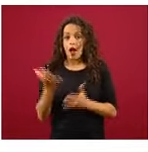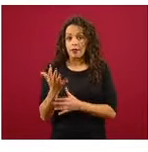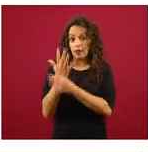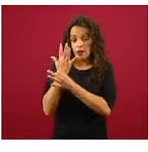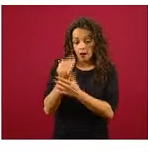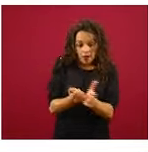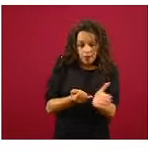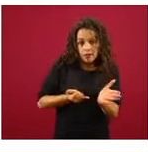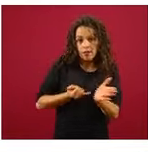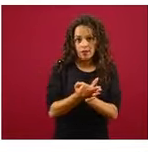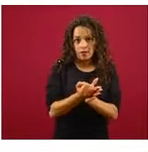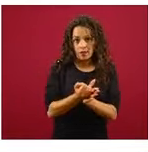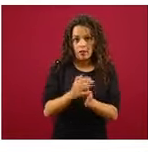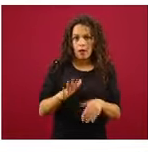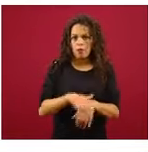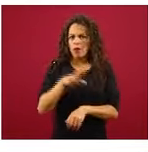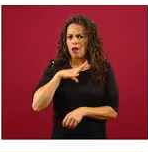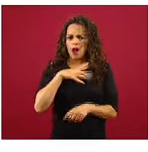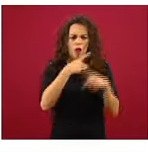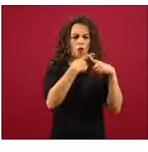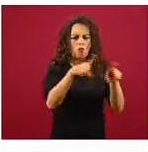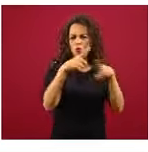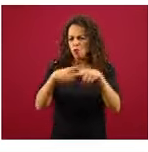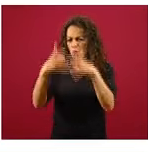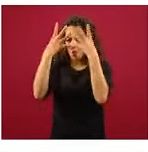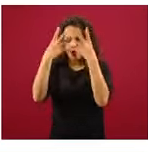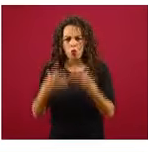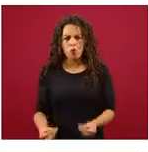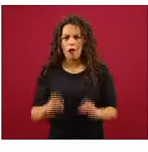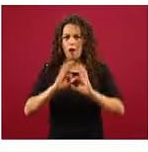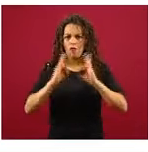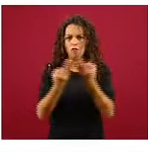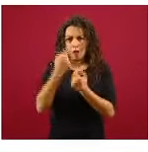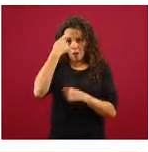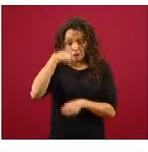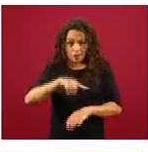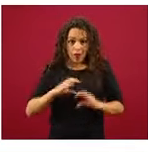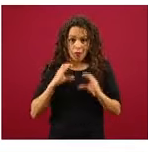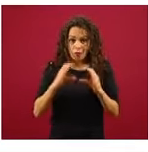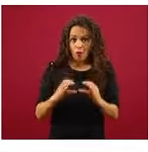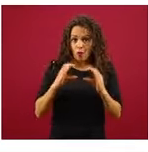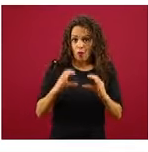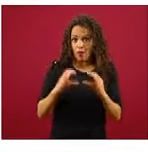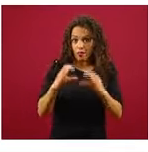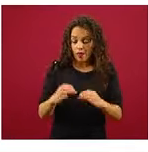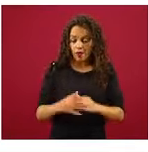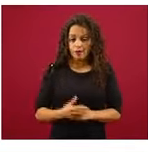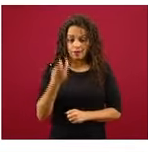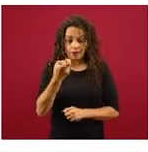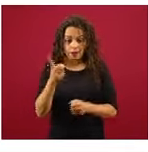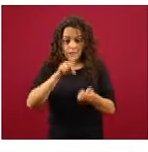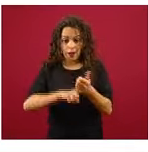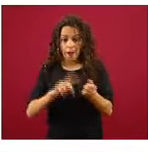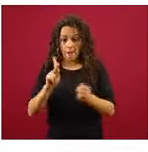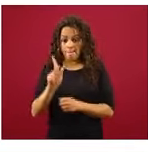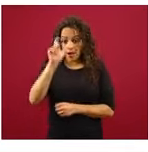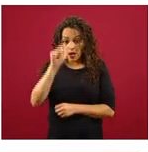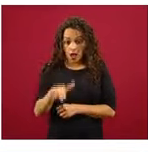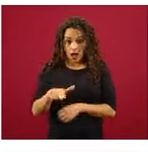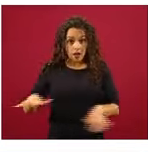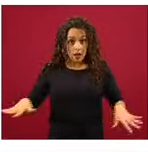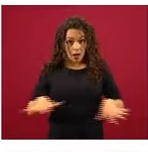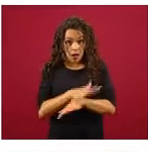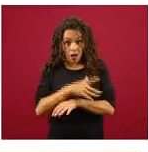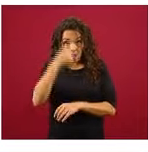puede acceder a la diversidad de métodos que tenemos disponibles, y si uno cambia sus planes reproductivos, también puede